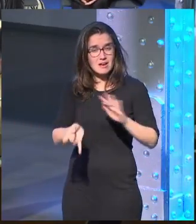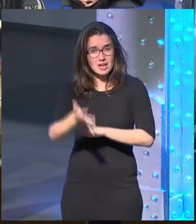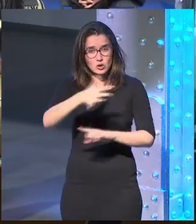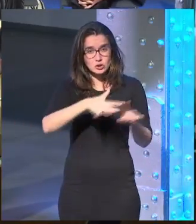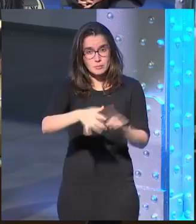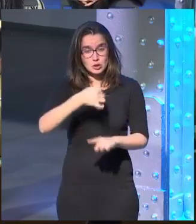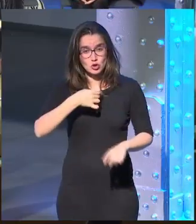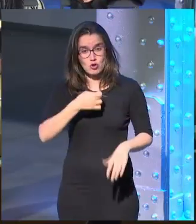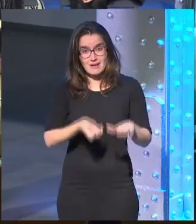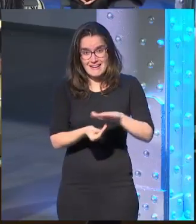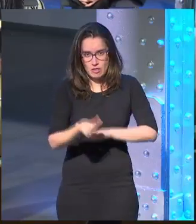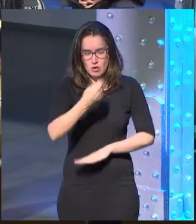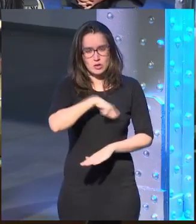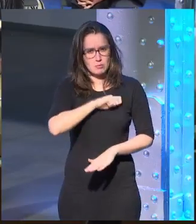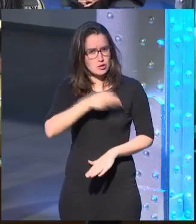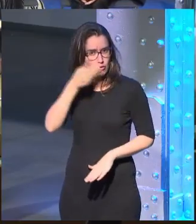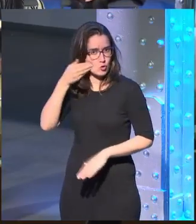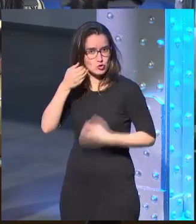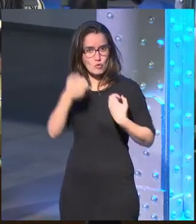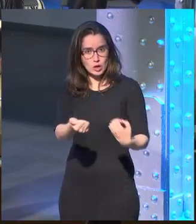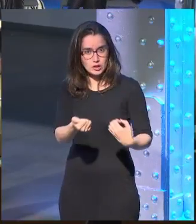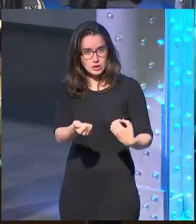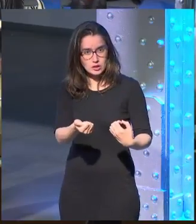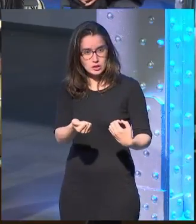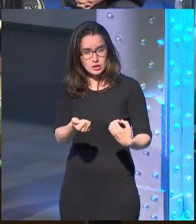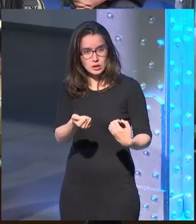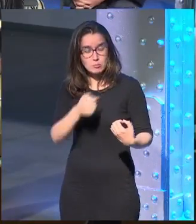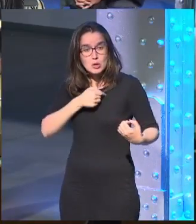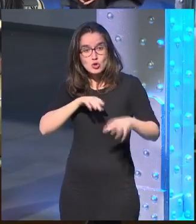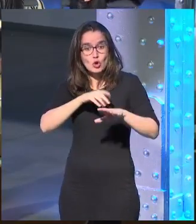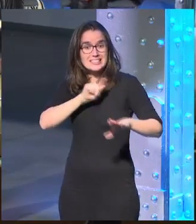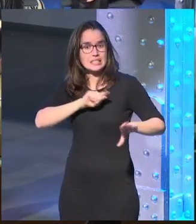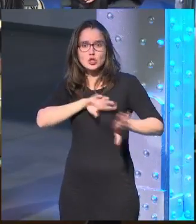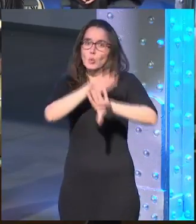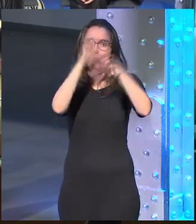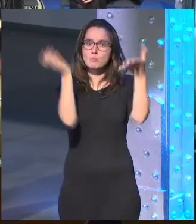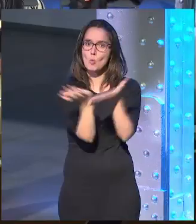Yo nací en España, estoy muy orgulloso de ello, pero yo me siento ciudadano del mundo.